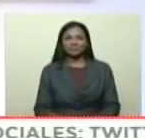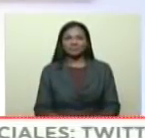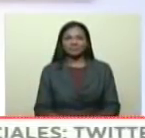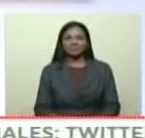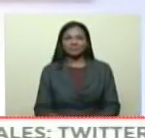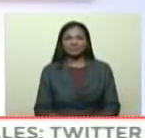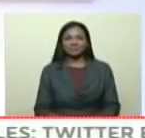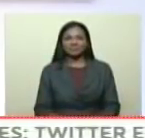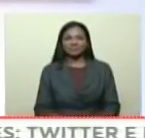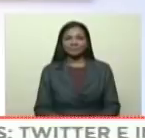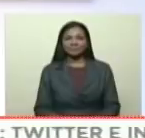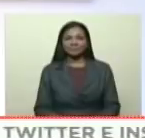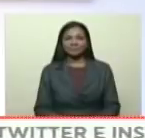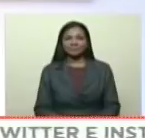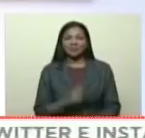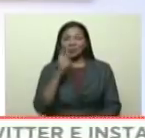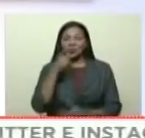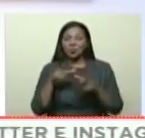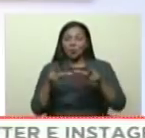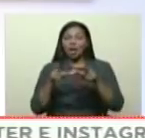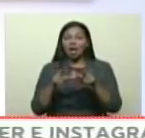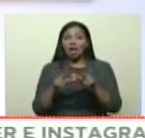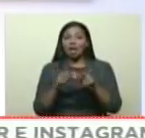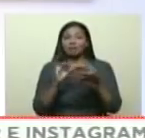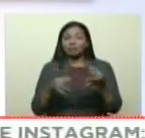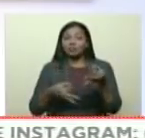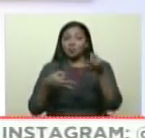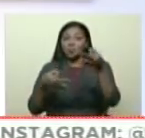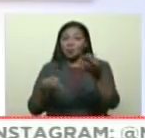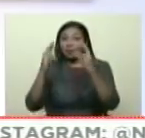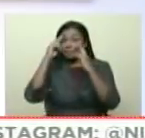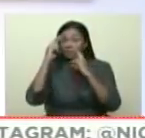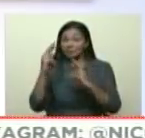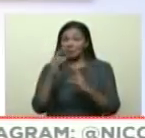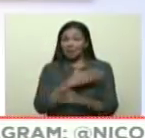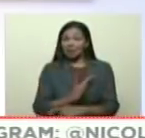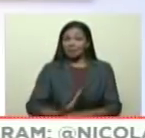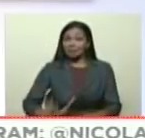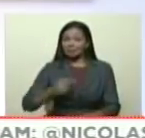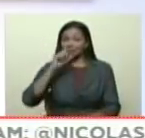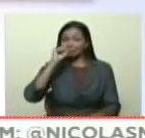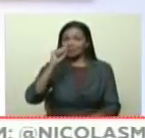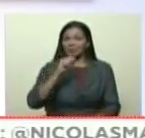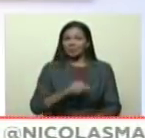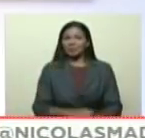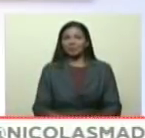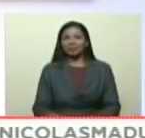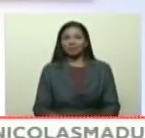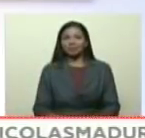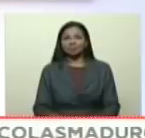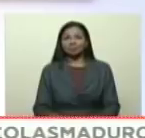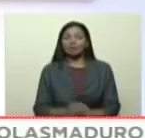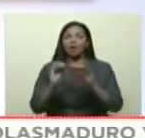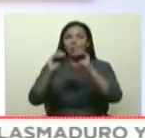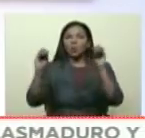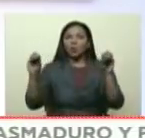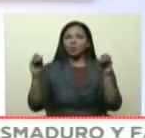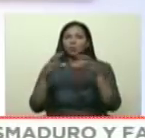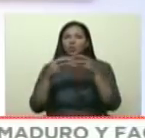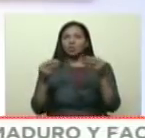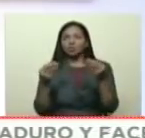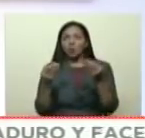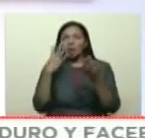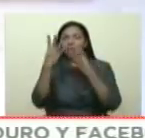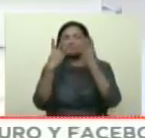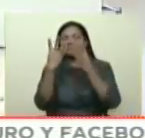En primer lugar, se propone muy respetuosamente al presidente de la República la convocatoria de la